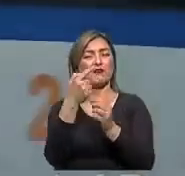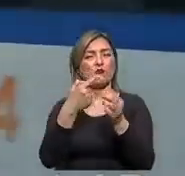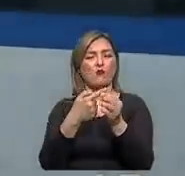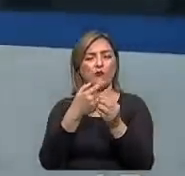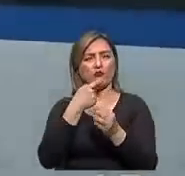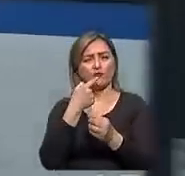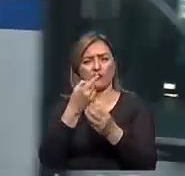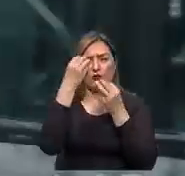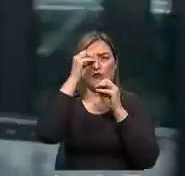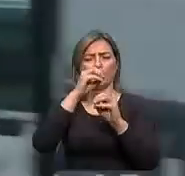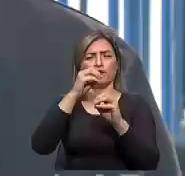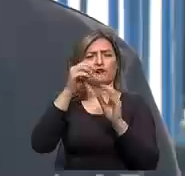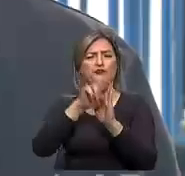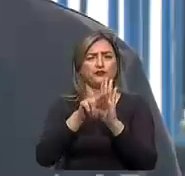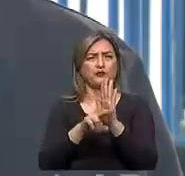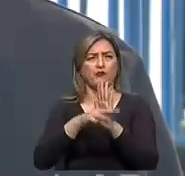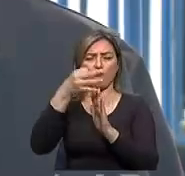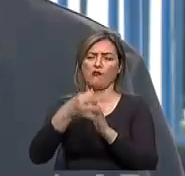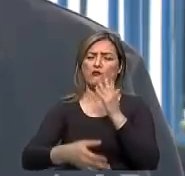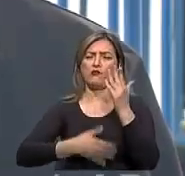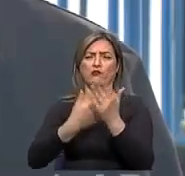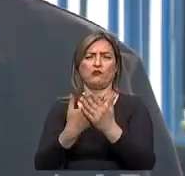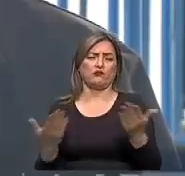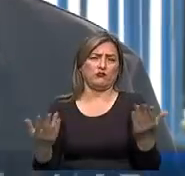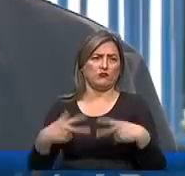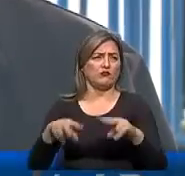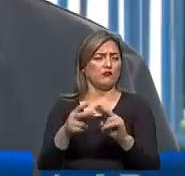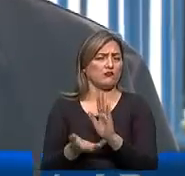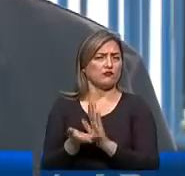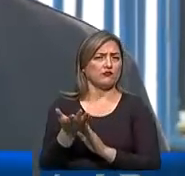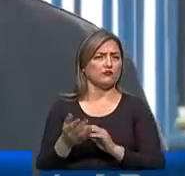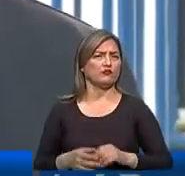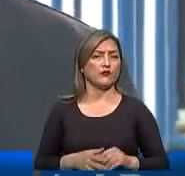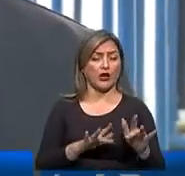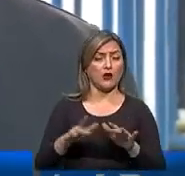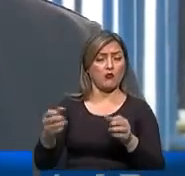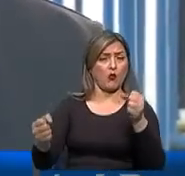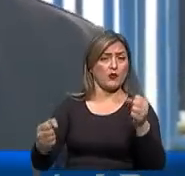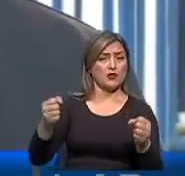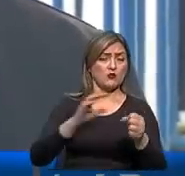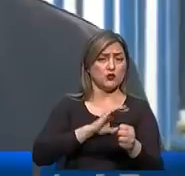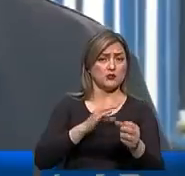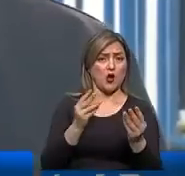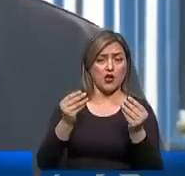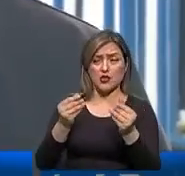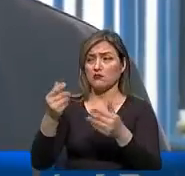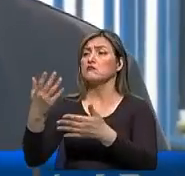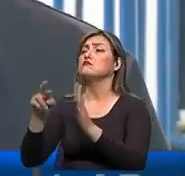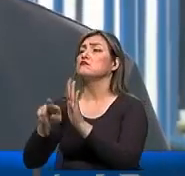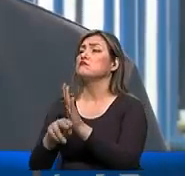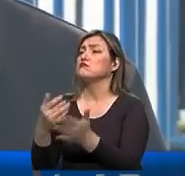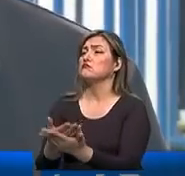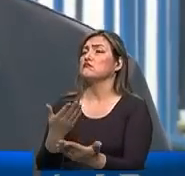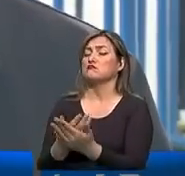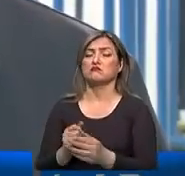para este incremento del pasaje. Cabe mencionar que hemos cumplido todos los requerimientos de la Secretaría de Movilidad en cuanto a calidad, y es por eso que nos hemos